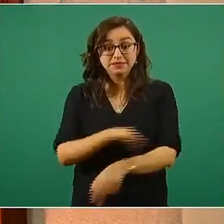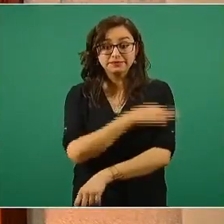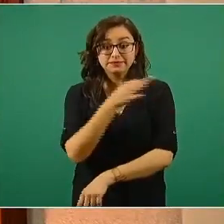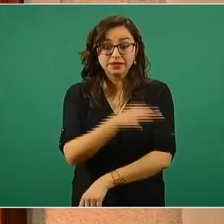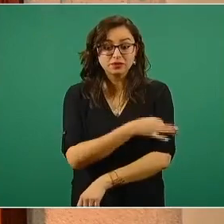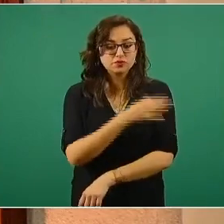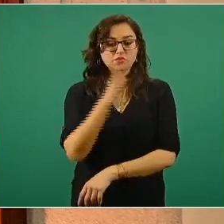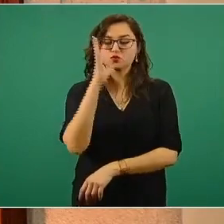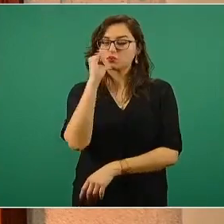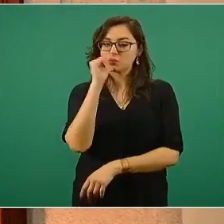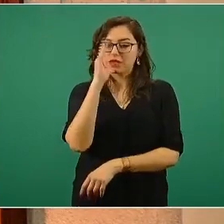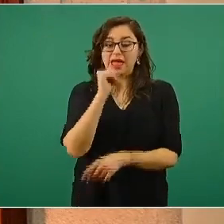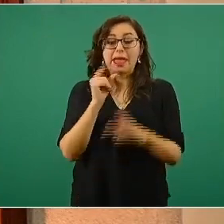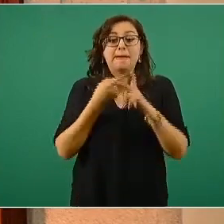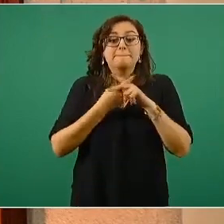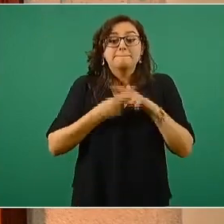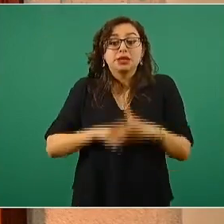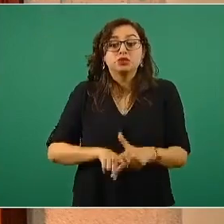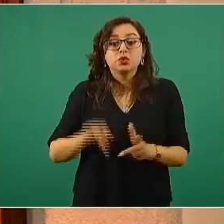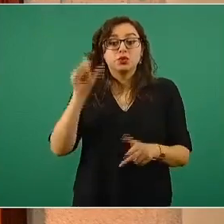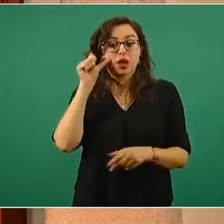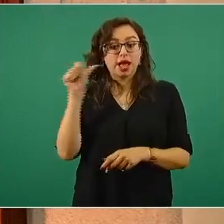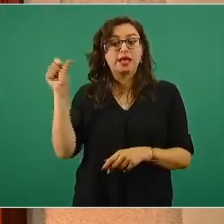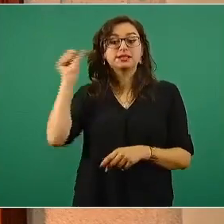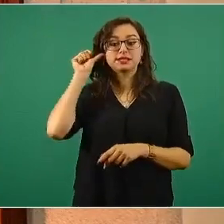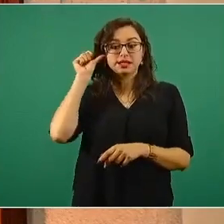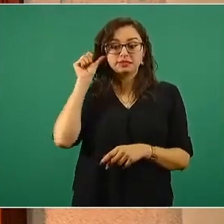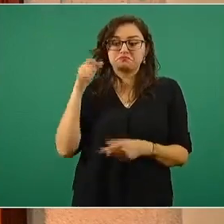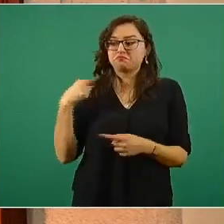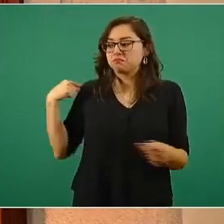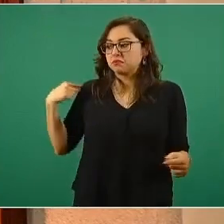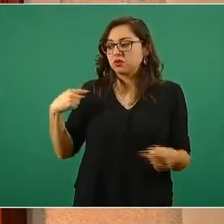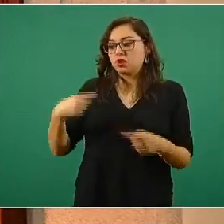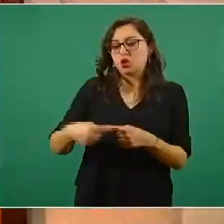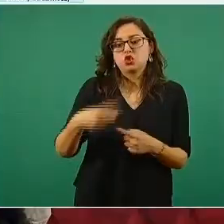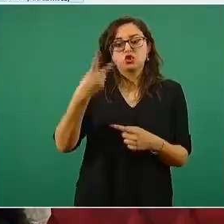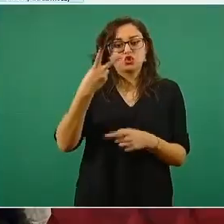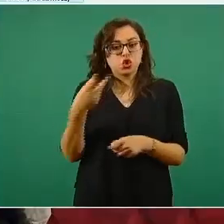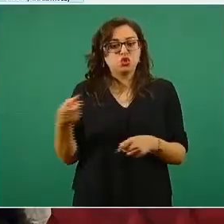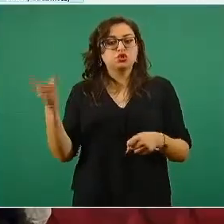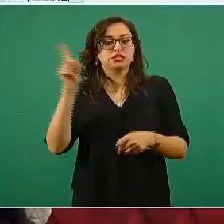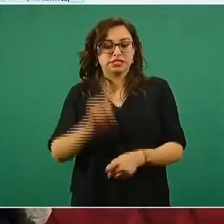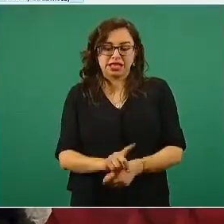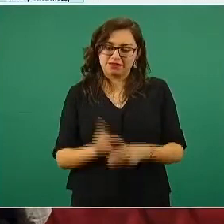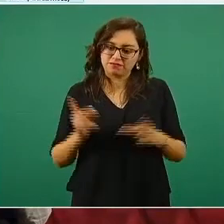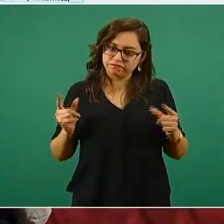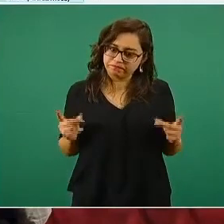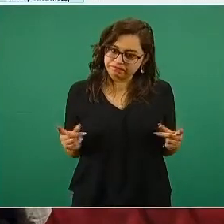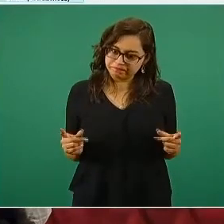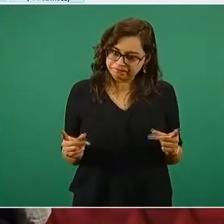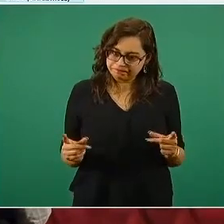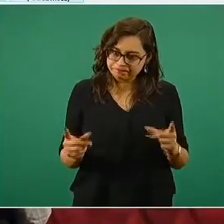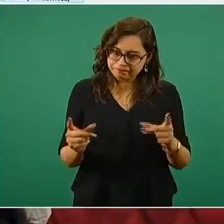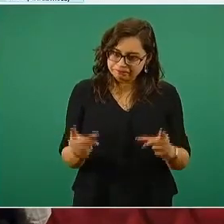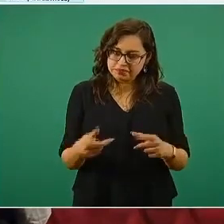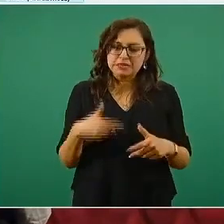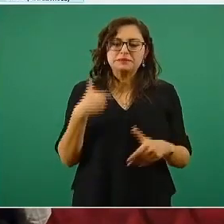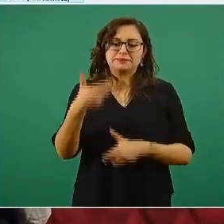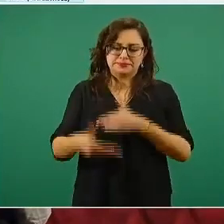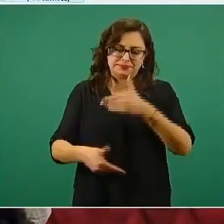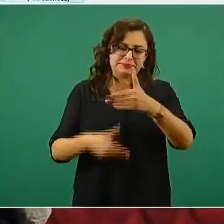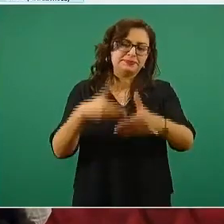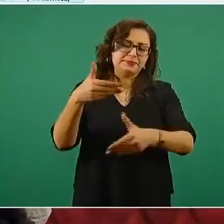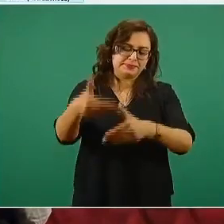iniciaron el día de ayer y pues en estos 2 días prácticamente están ya superando el 10%, pero de seguro veremos